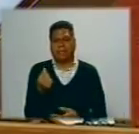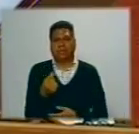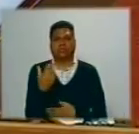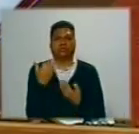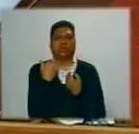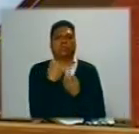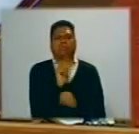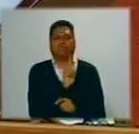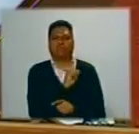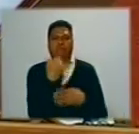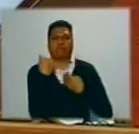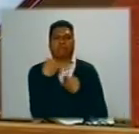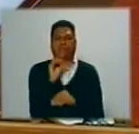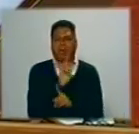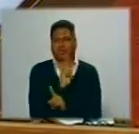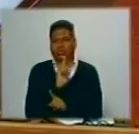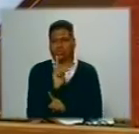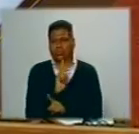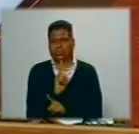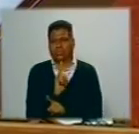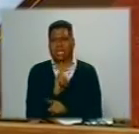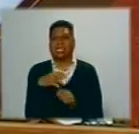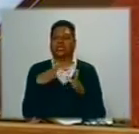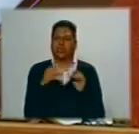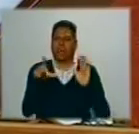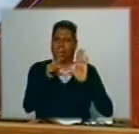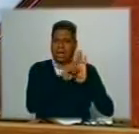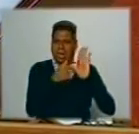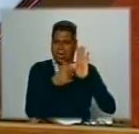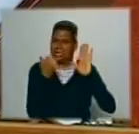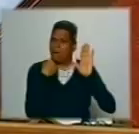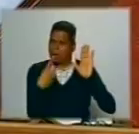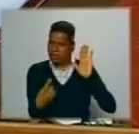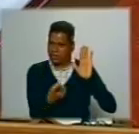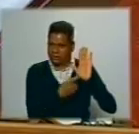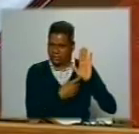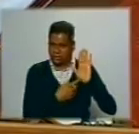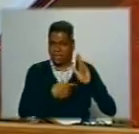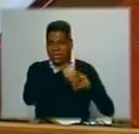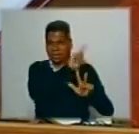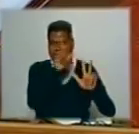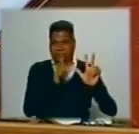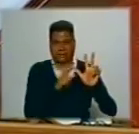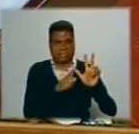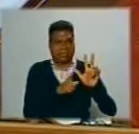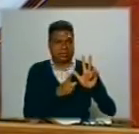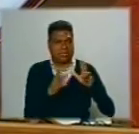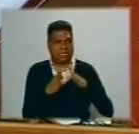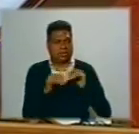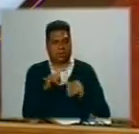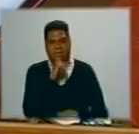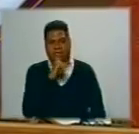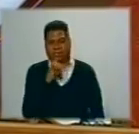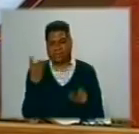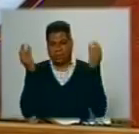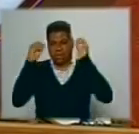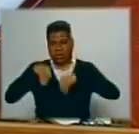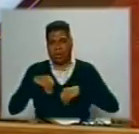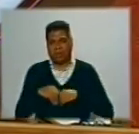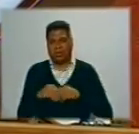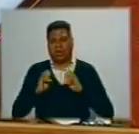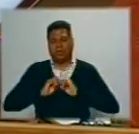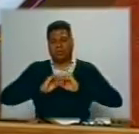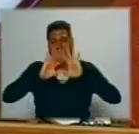condicionamiento, tomando en cuenta las previsiones legales que rigen la materia. 3. a la información adecuada, veraz, clara,